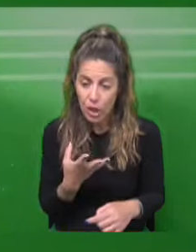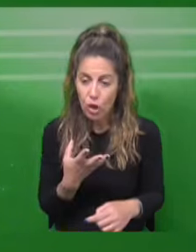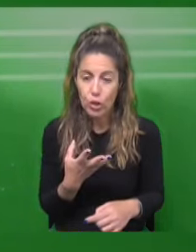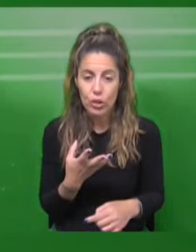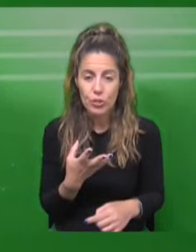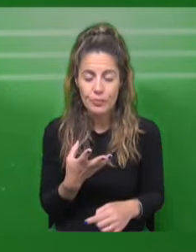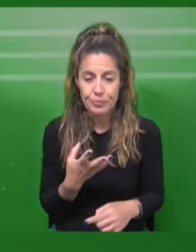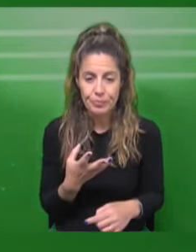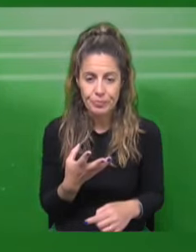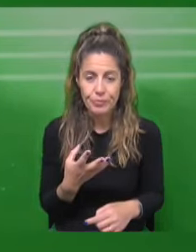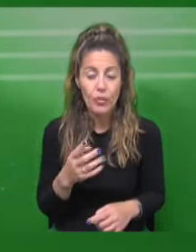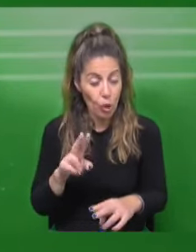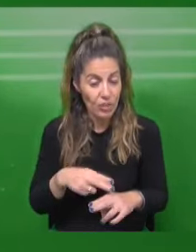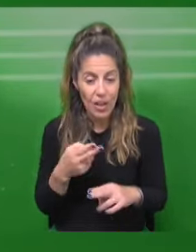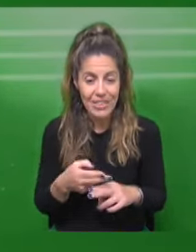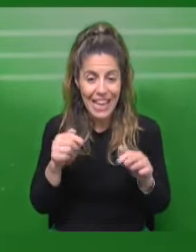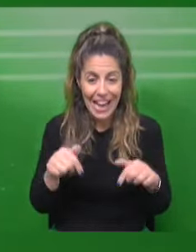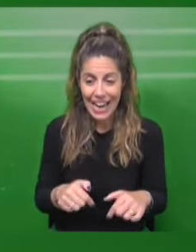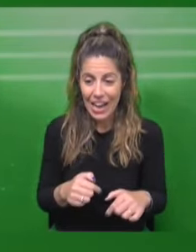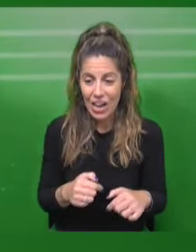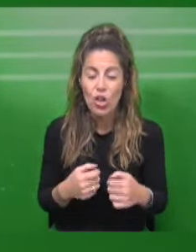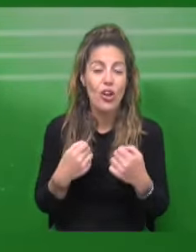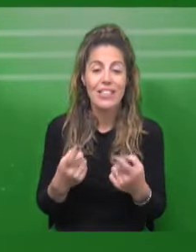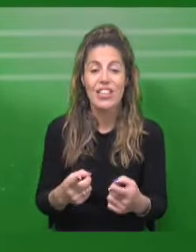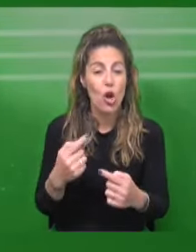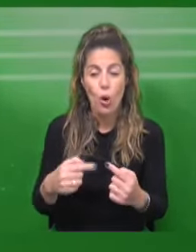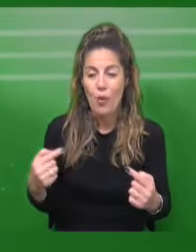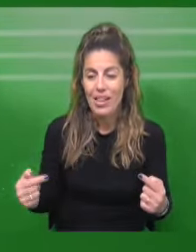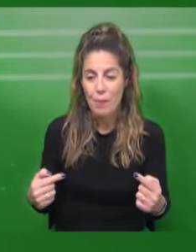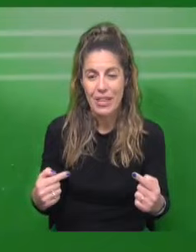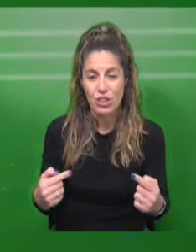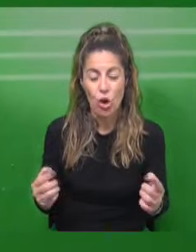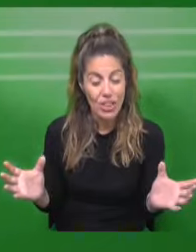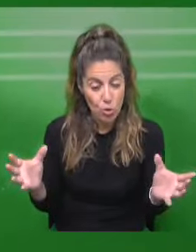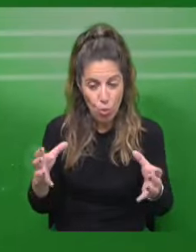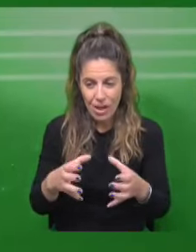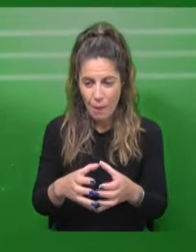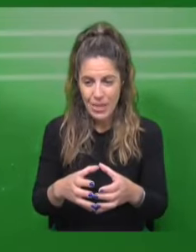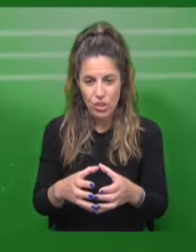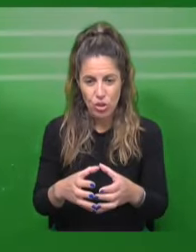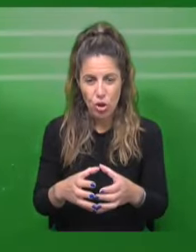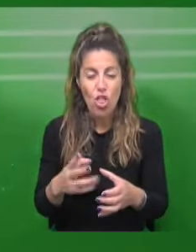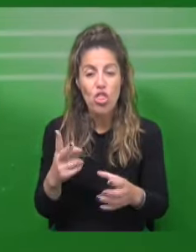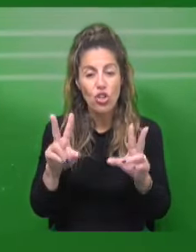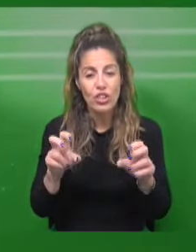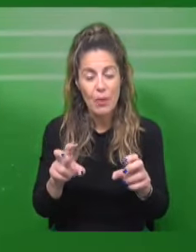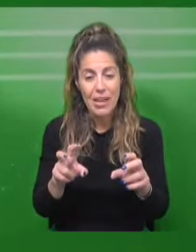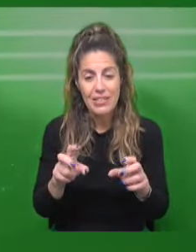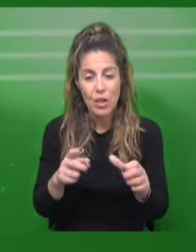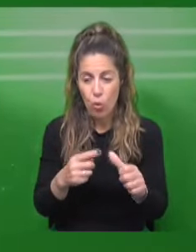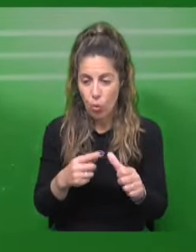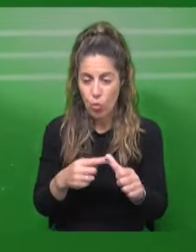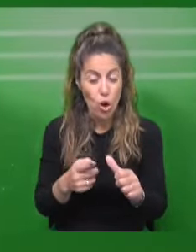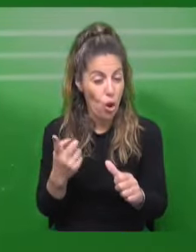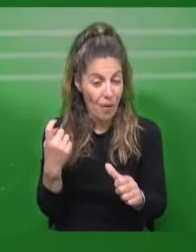eh de vuelta aquí lo que se dio como elemento de nucleamiento dos aspectos fueron los